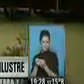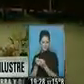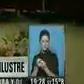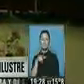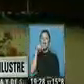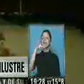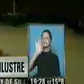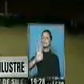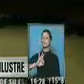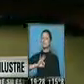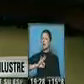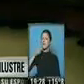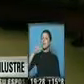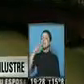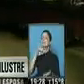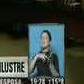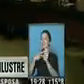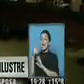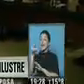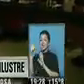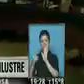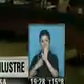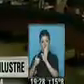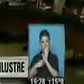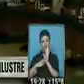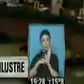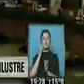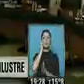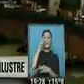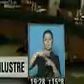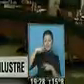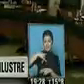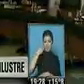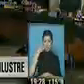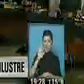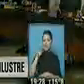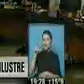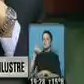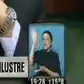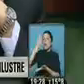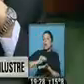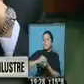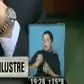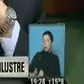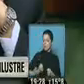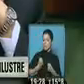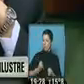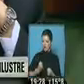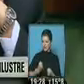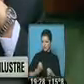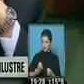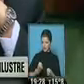distinción indica que la titular de Abuelas de Plaza de Mayo es un ejemplo de fortaleza,